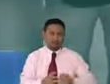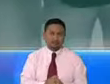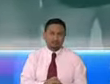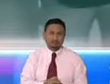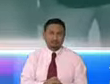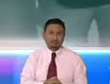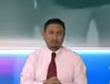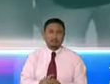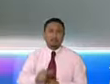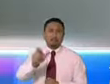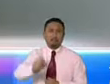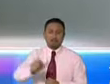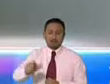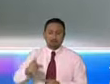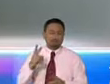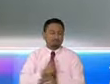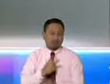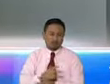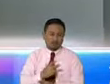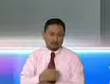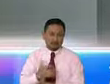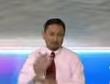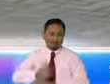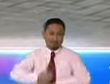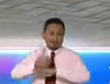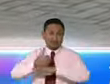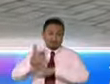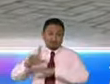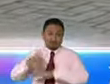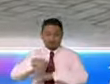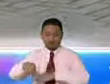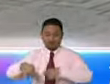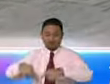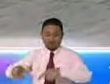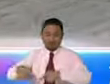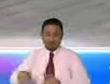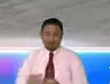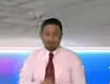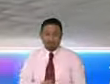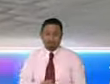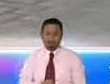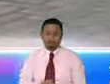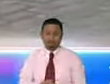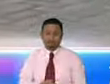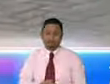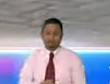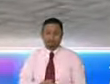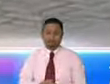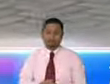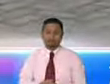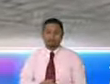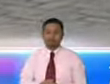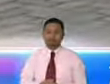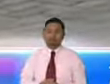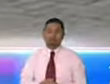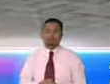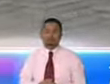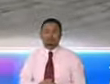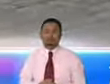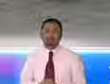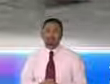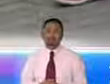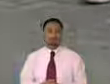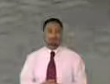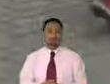requeridos por la justicia, unos considerados de alta peligrosidad y otros que se encuentran dentro del programa Más Buscados. En Quito